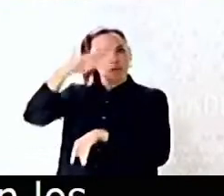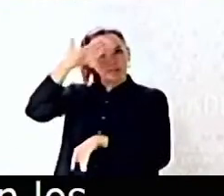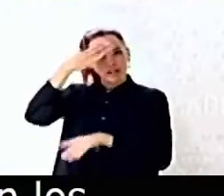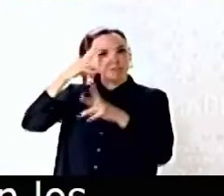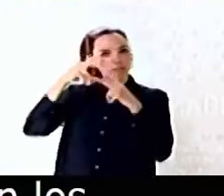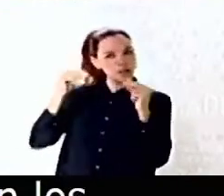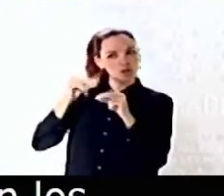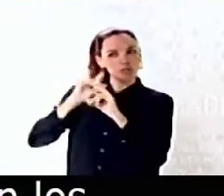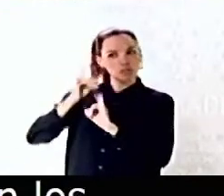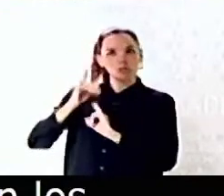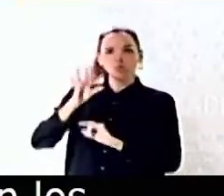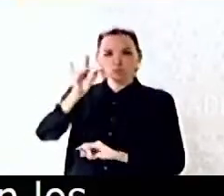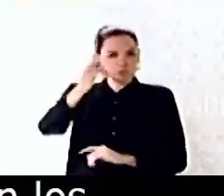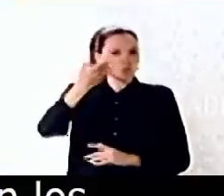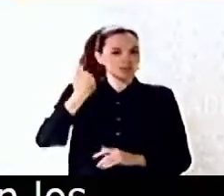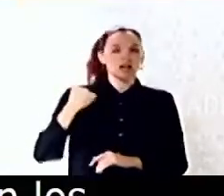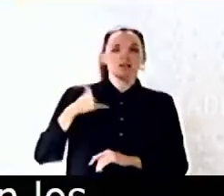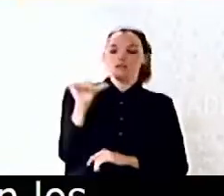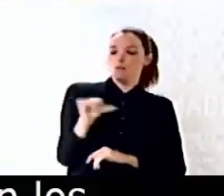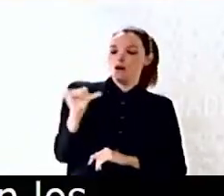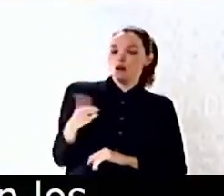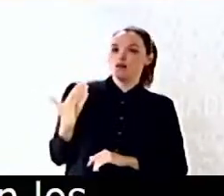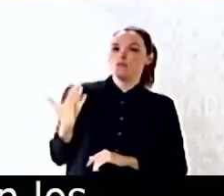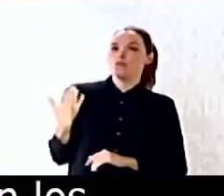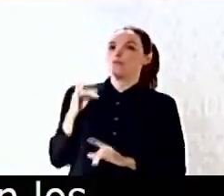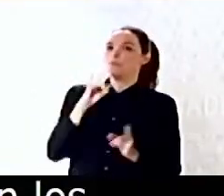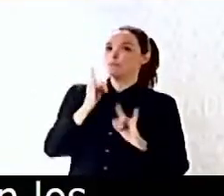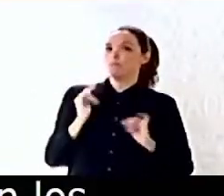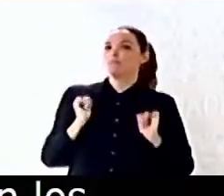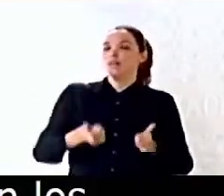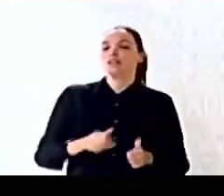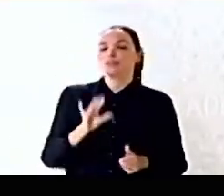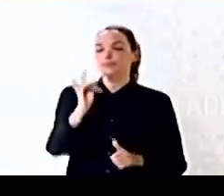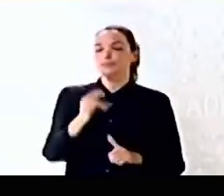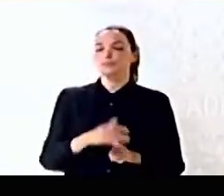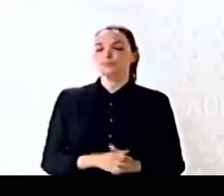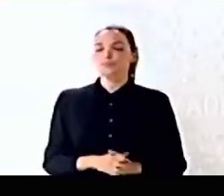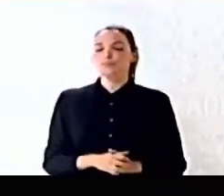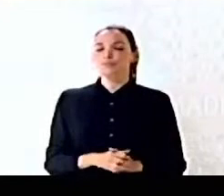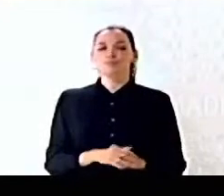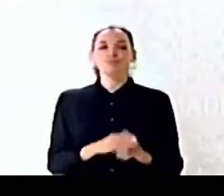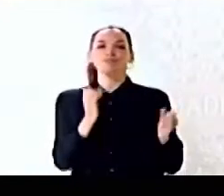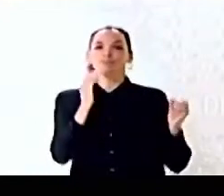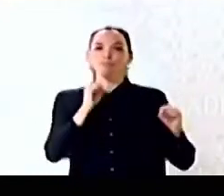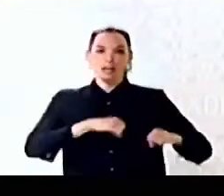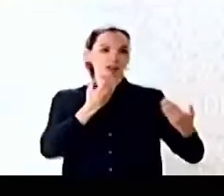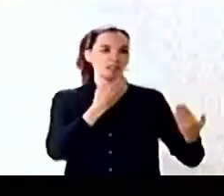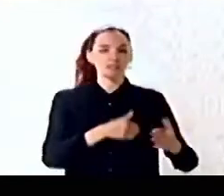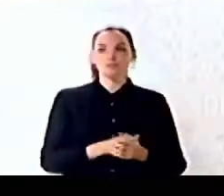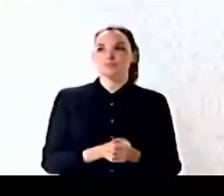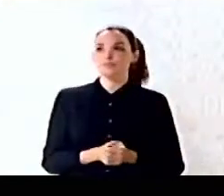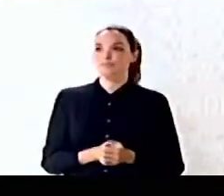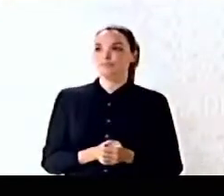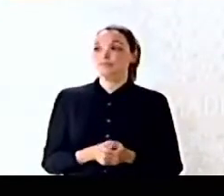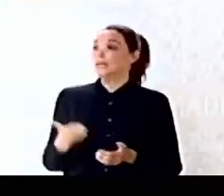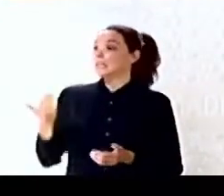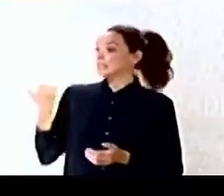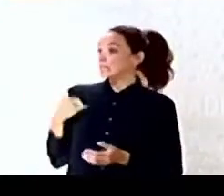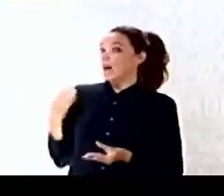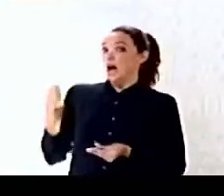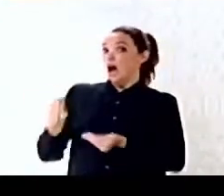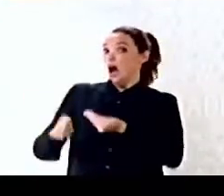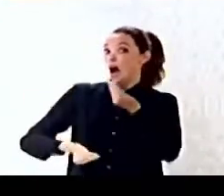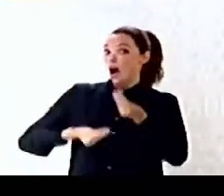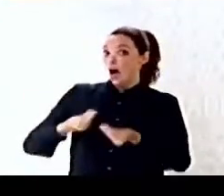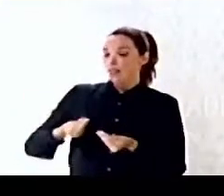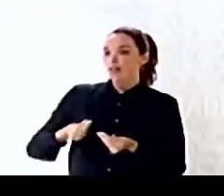captar? Ya hace semanas que empezamos, ya hace semanas que empezamos. Lo que pasa es que todavía se está acudiendo